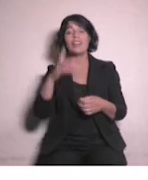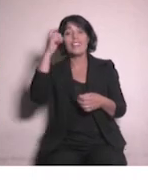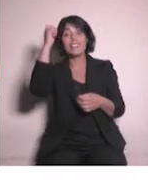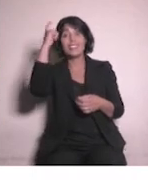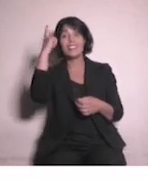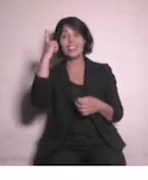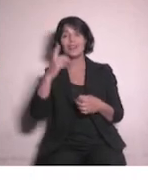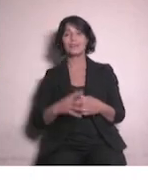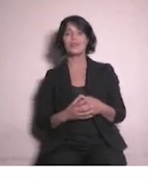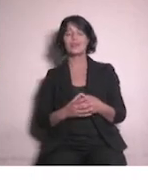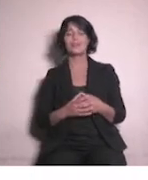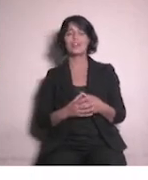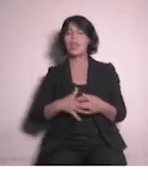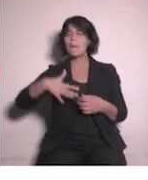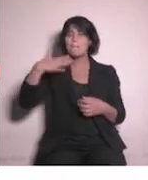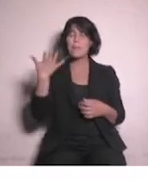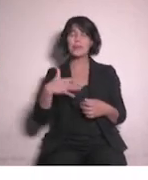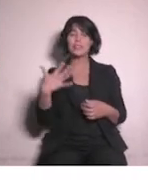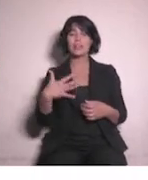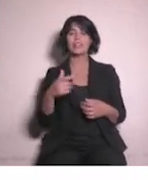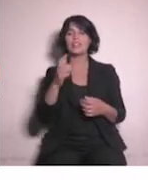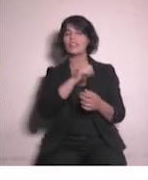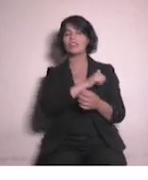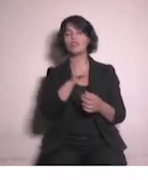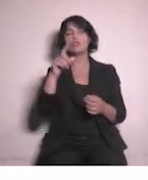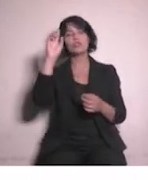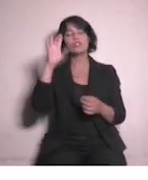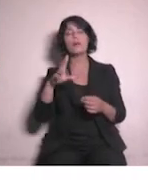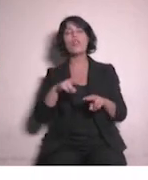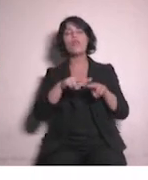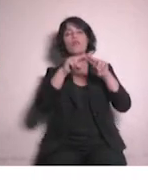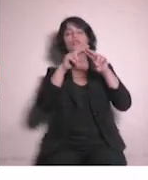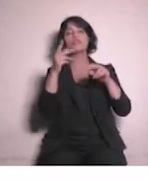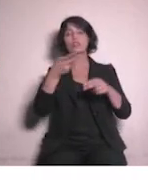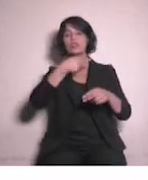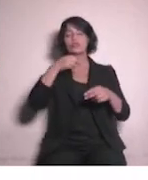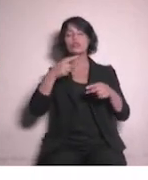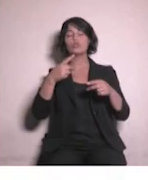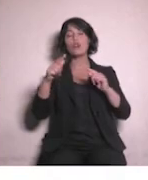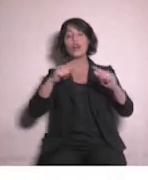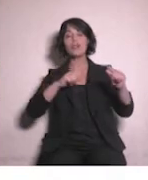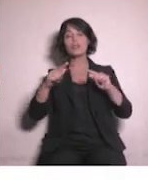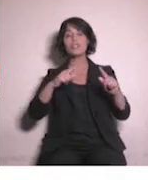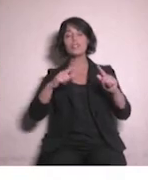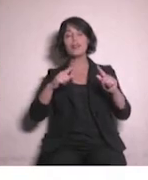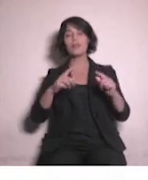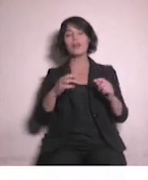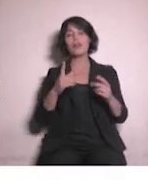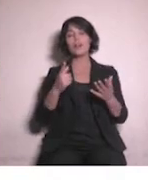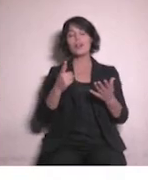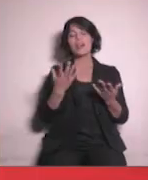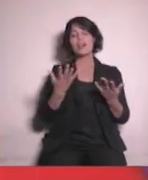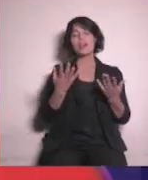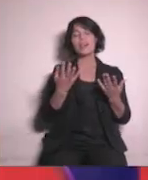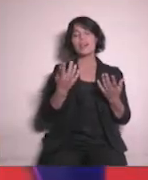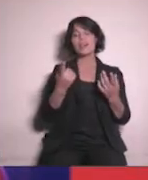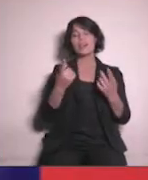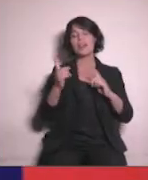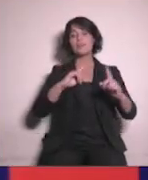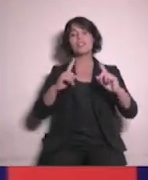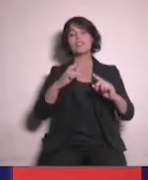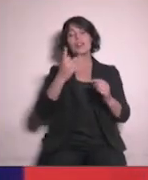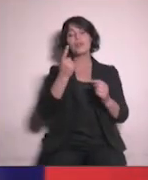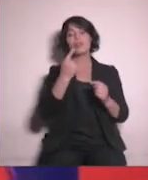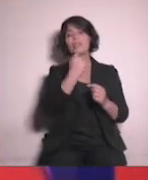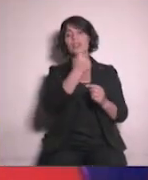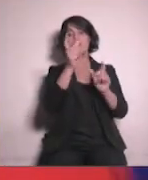Entendemos, y es muy importante que todos lo sepan, los fondos que nosotros administramos son de pertenencia absoluta de cada